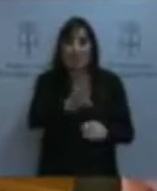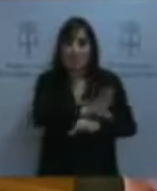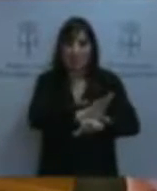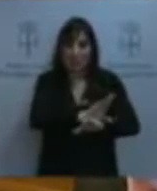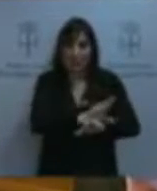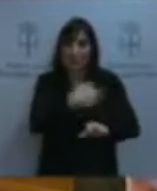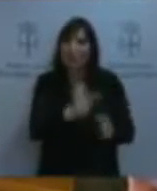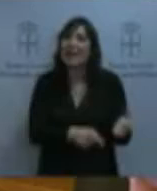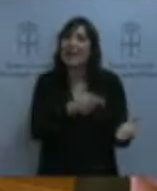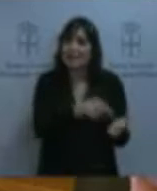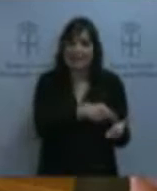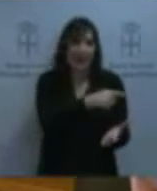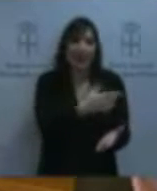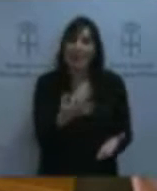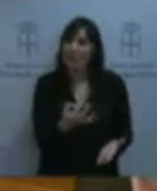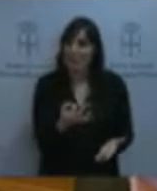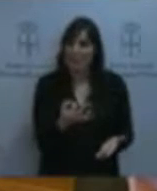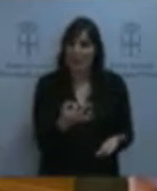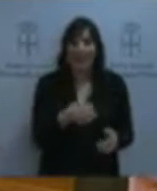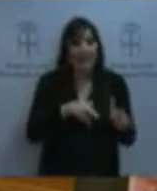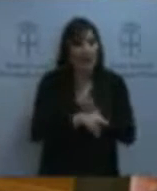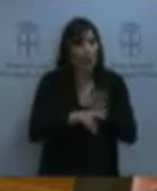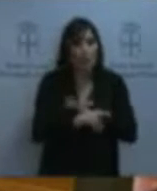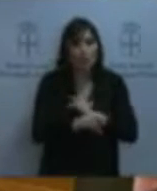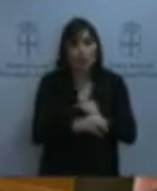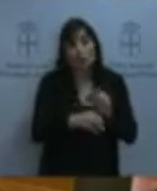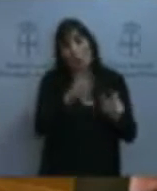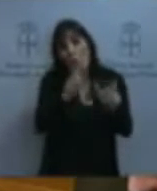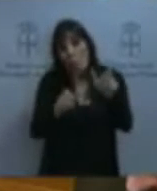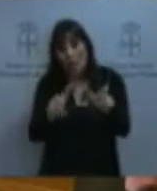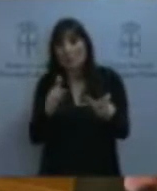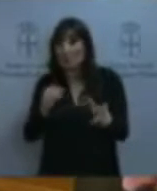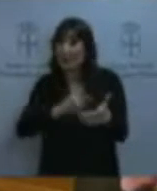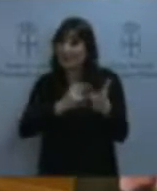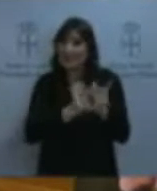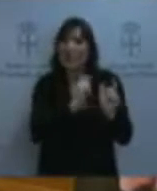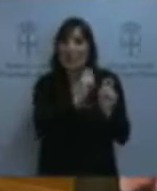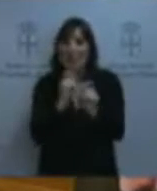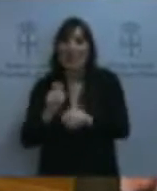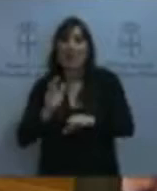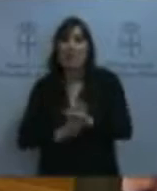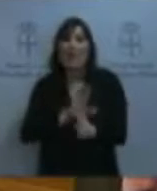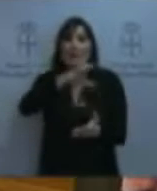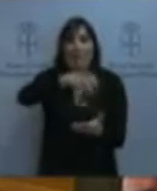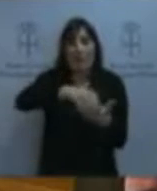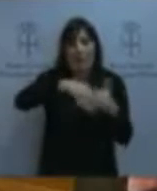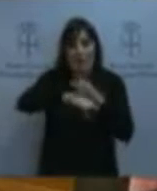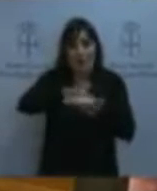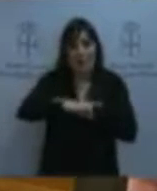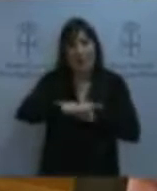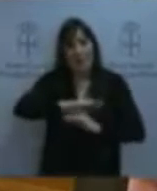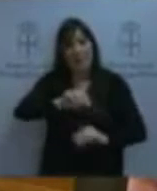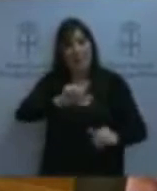con los recursos humanos y técnicos necesarios el banco de germoplasma asturiano. Queremos saber las condiciones del convenio, si